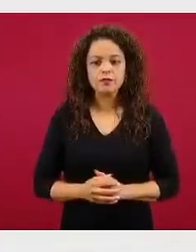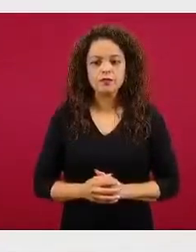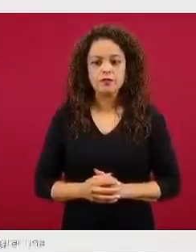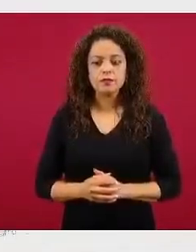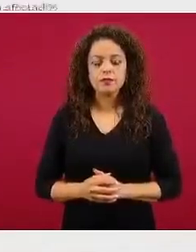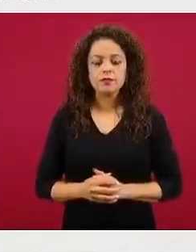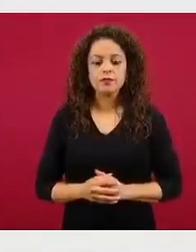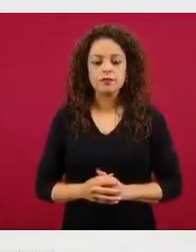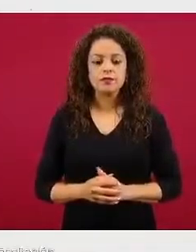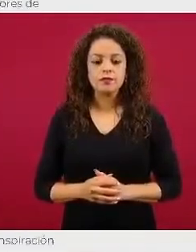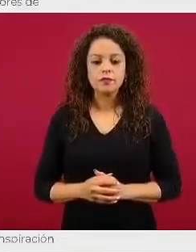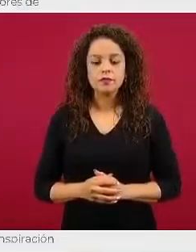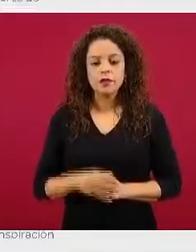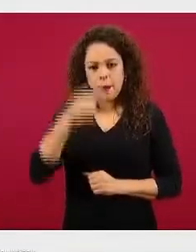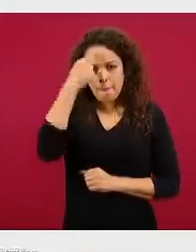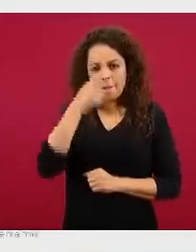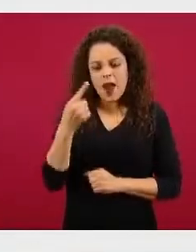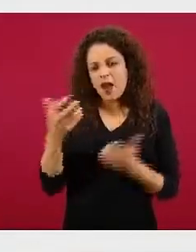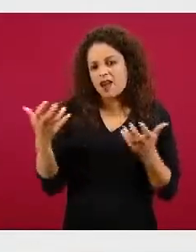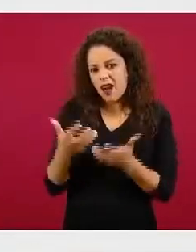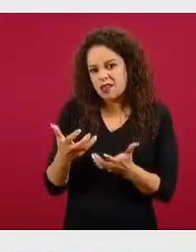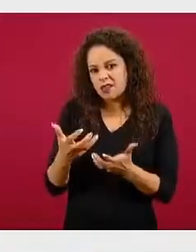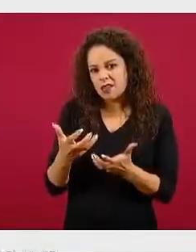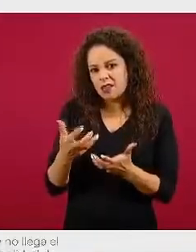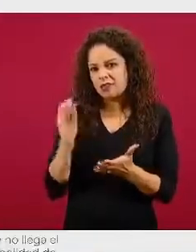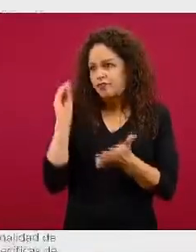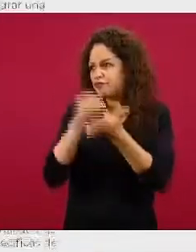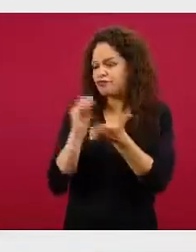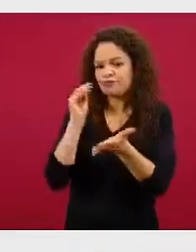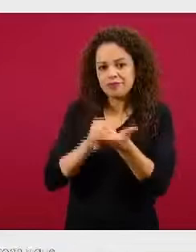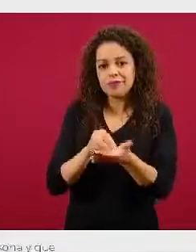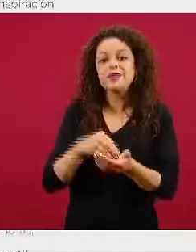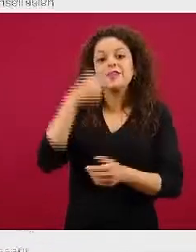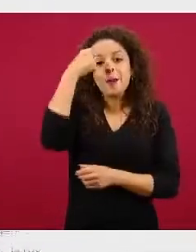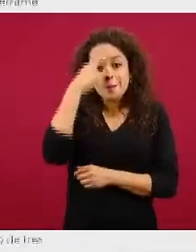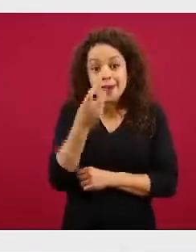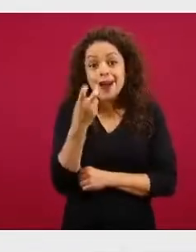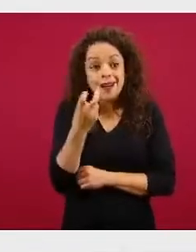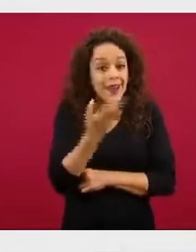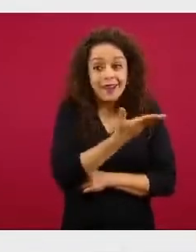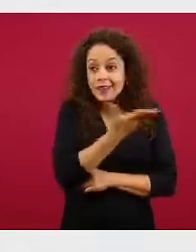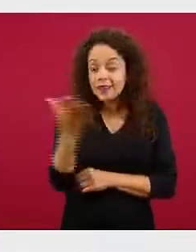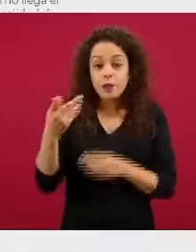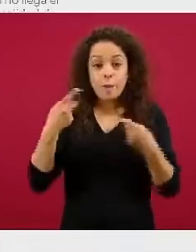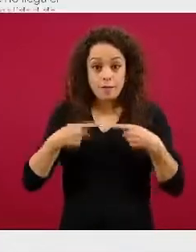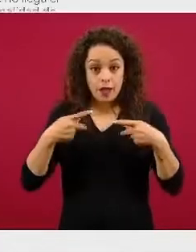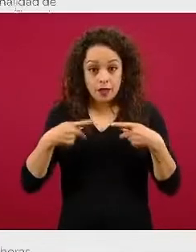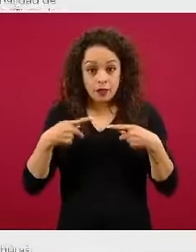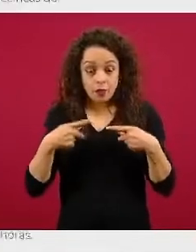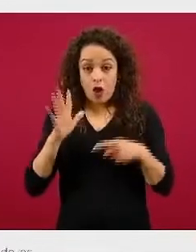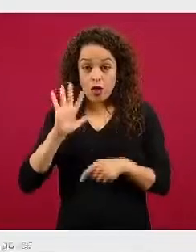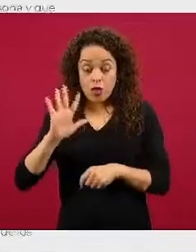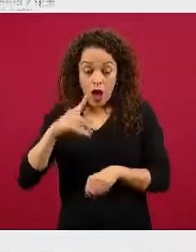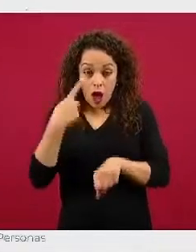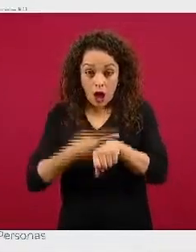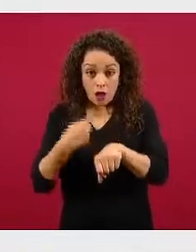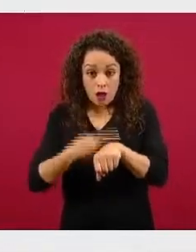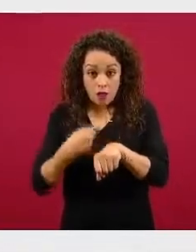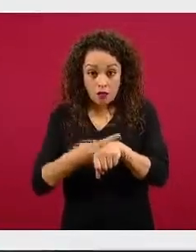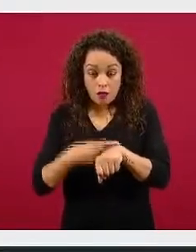que fueron hechos precisamente para eso, para personas que tuvieron COVID, hayan o no